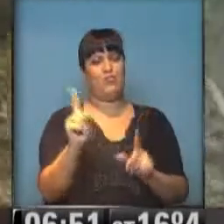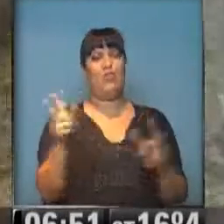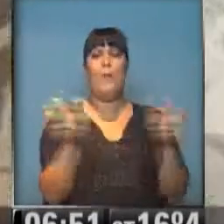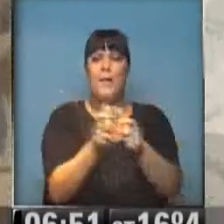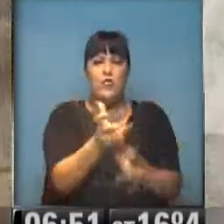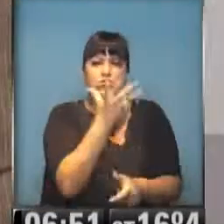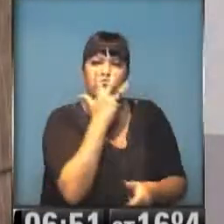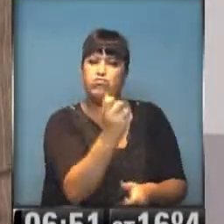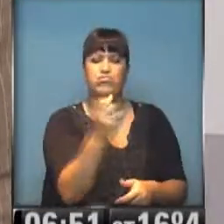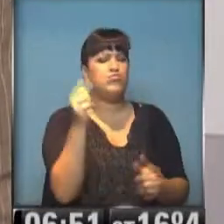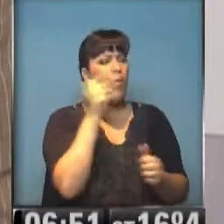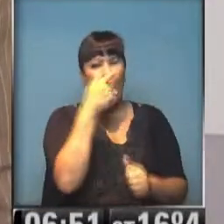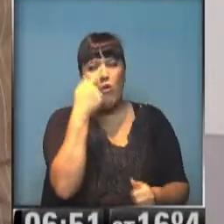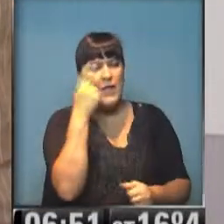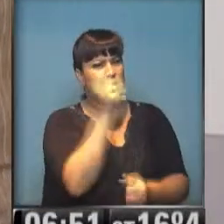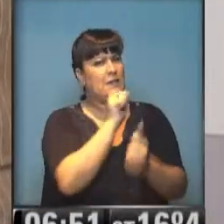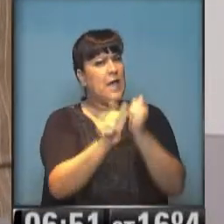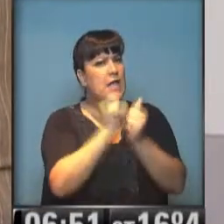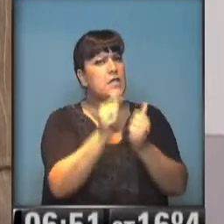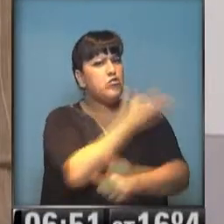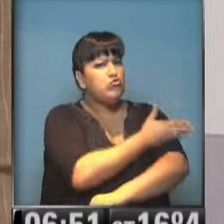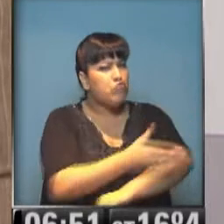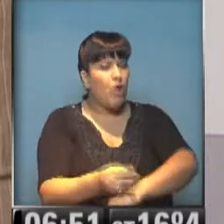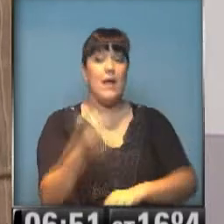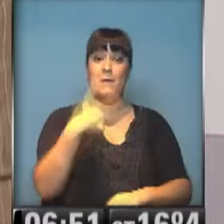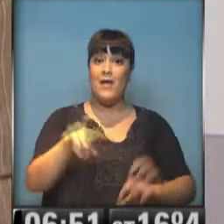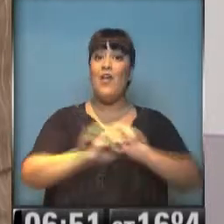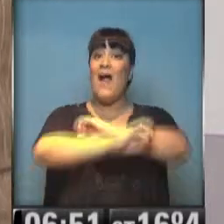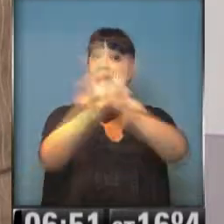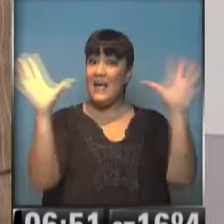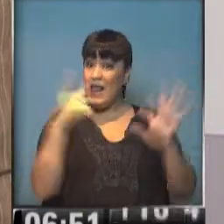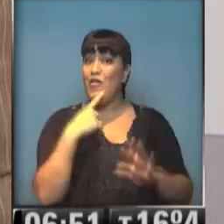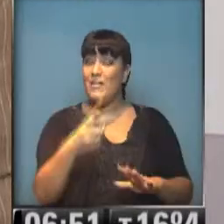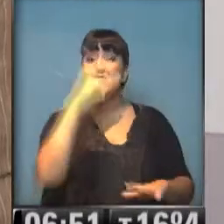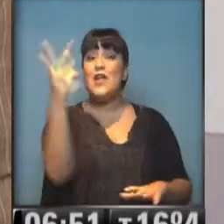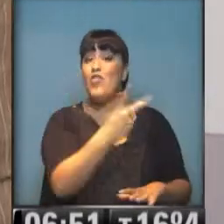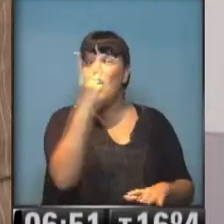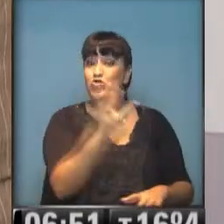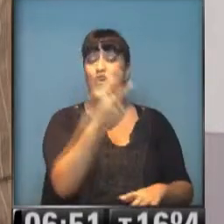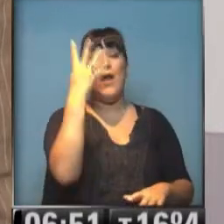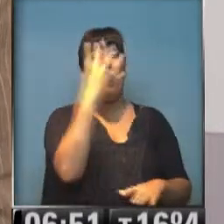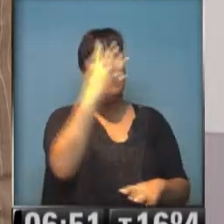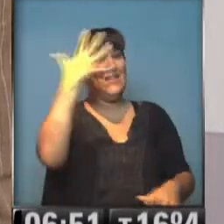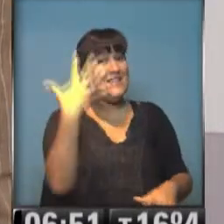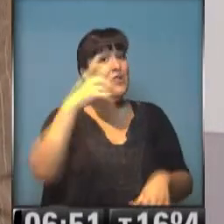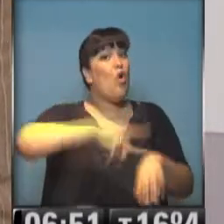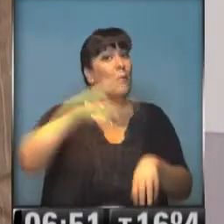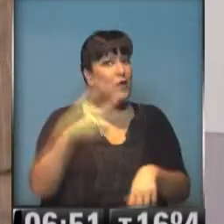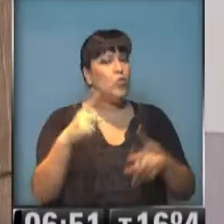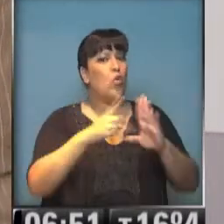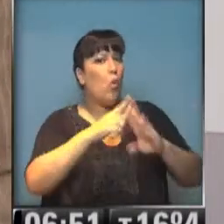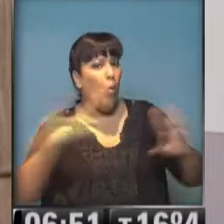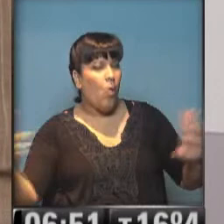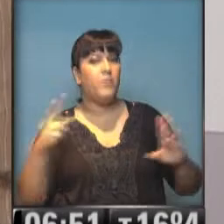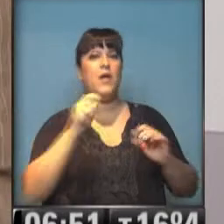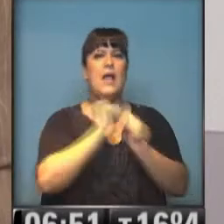muy interesante historia de Christopher Nolan. Eso sí, aclaro, subrayo, 2:45 de duración, no es una historia donde